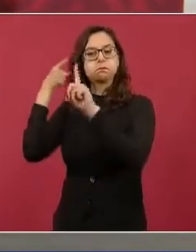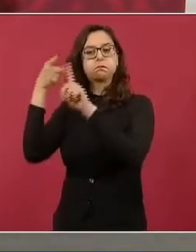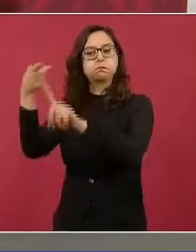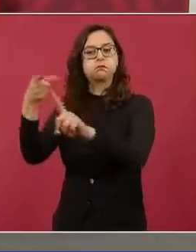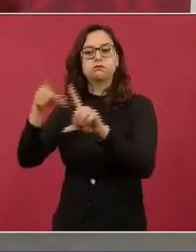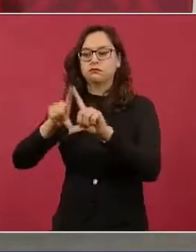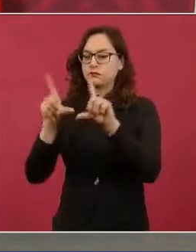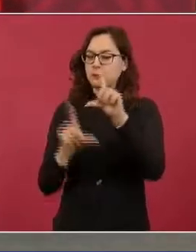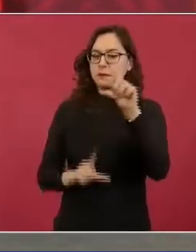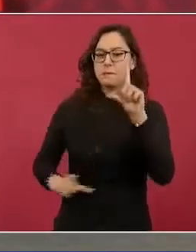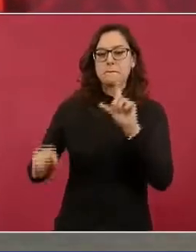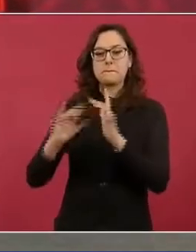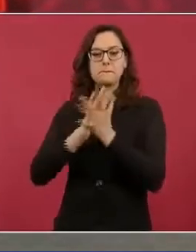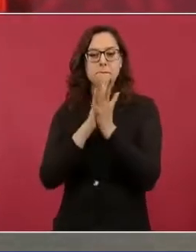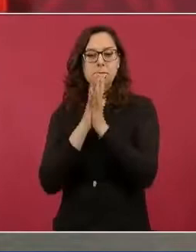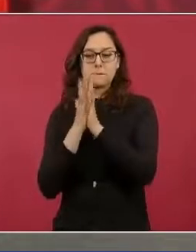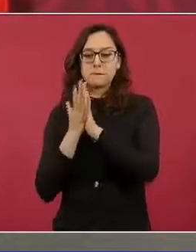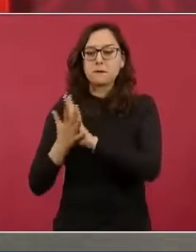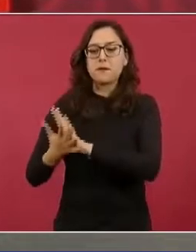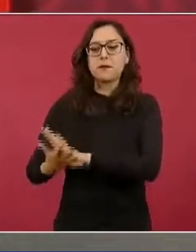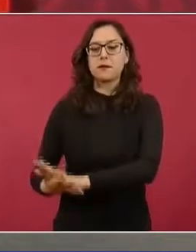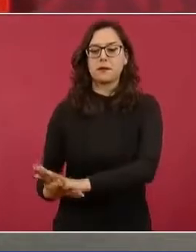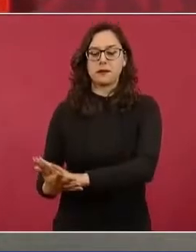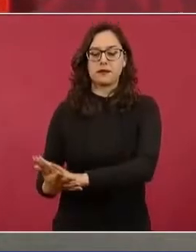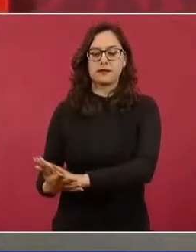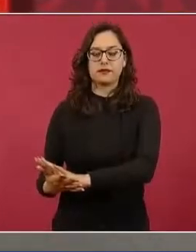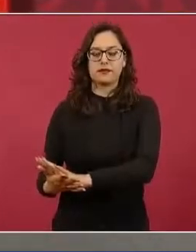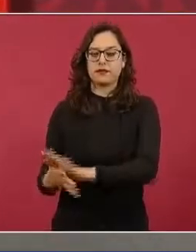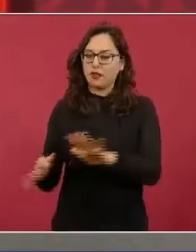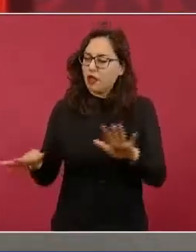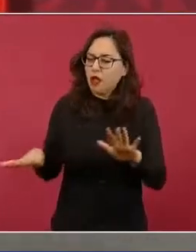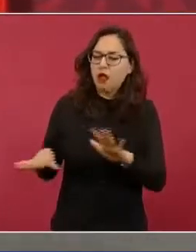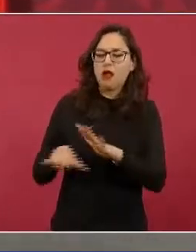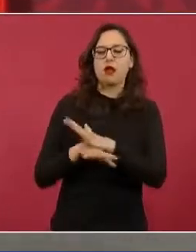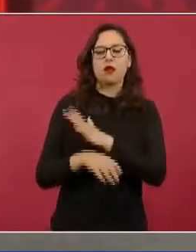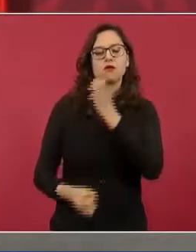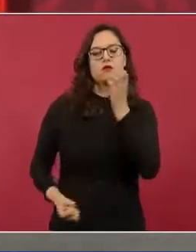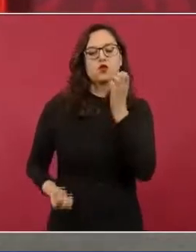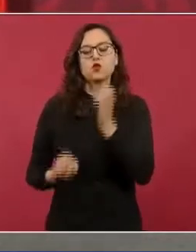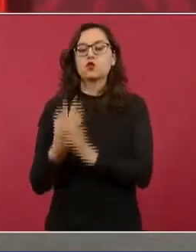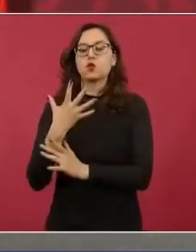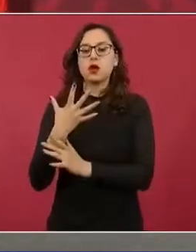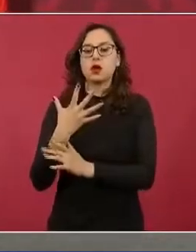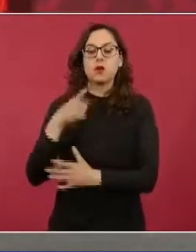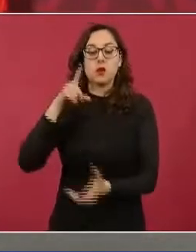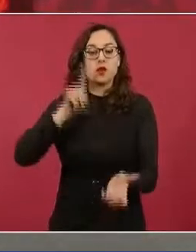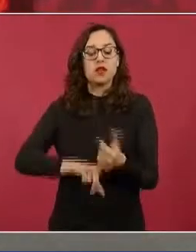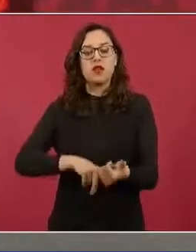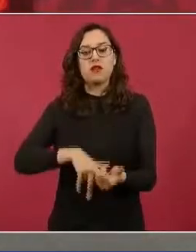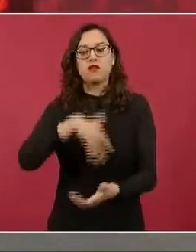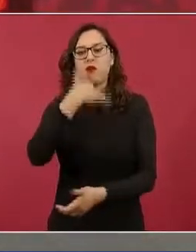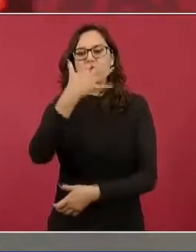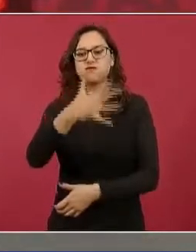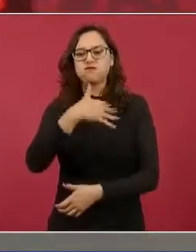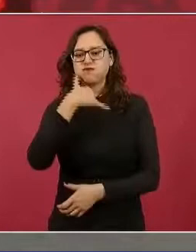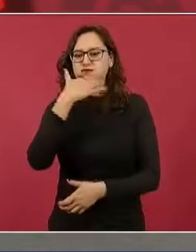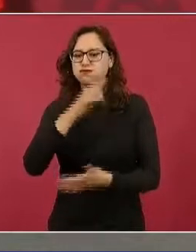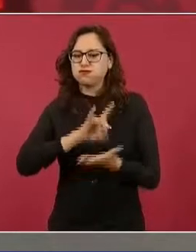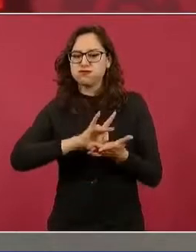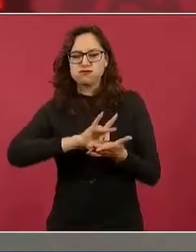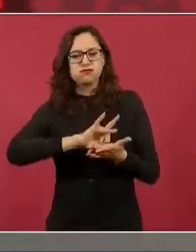Queremos desterrar la corrupción de México.